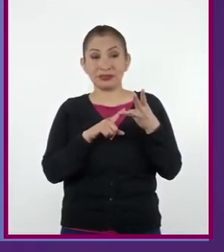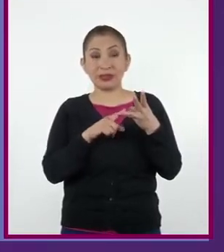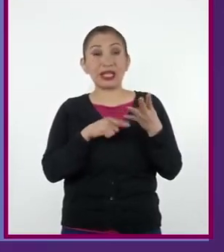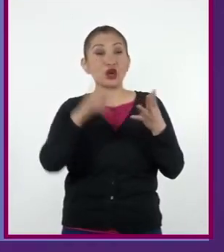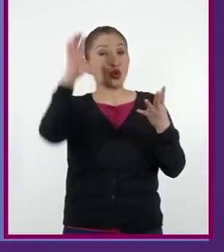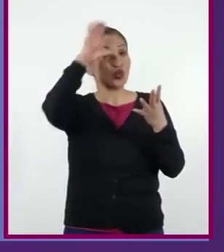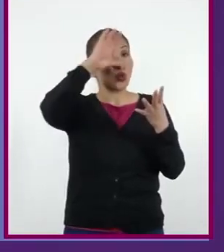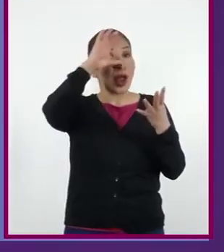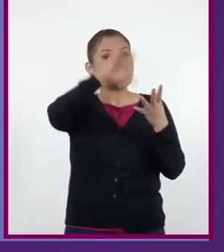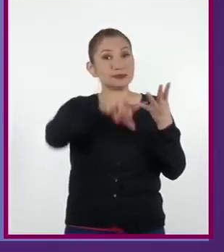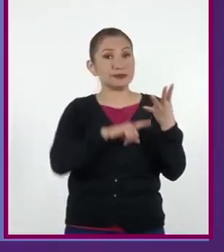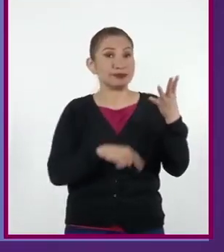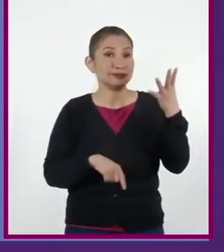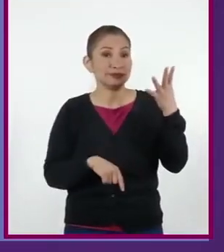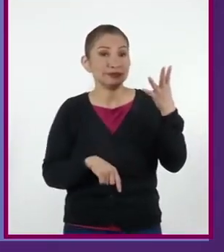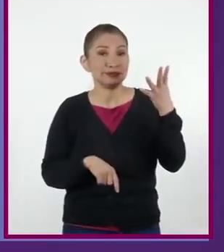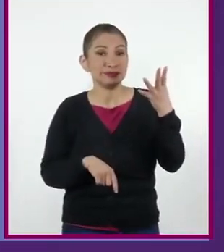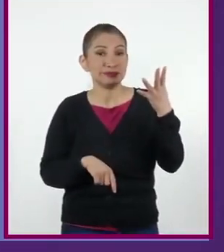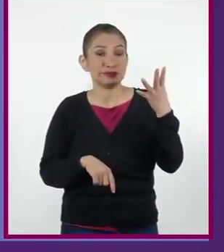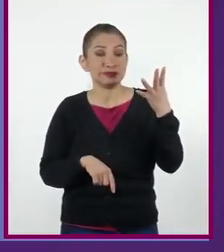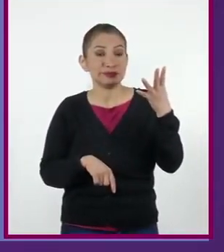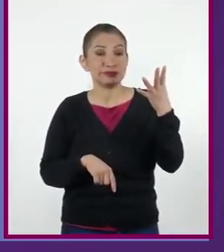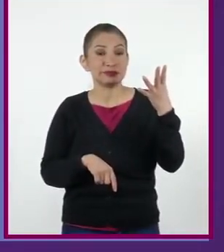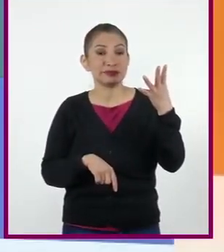y cultural.